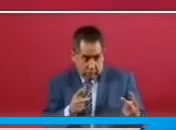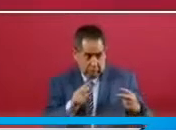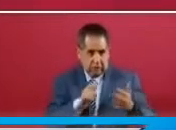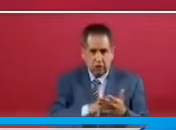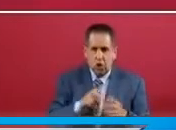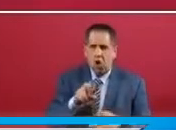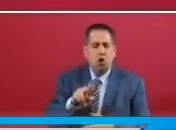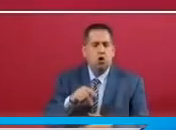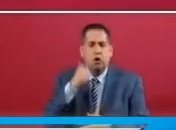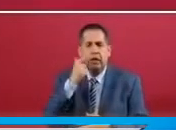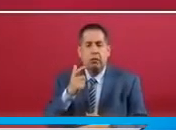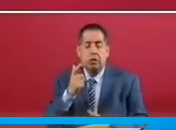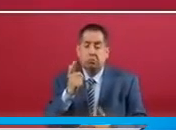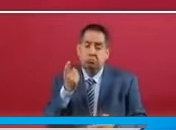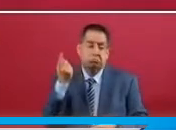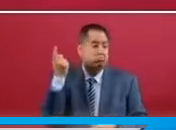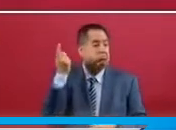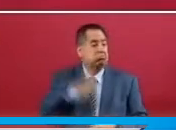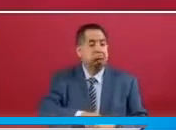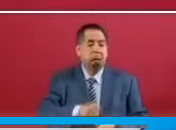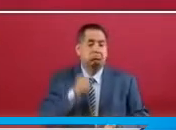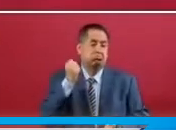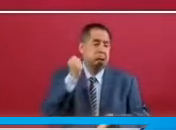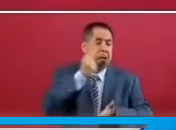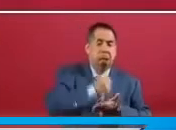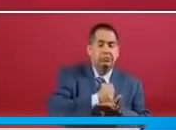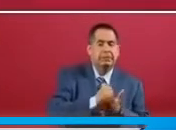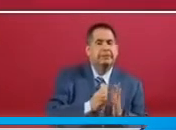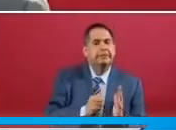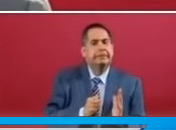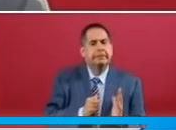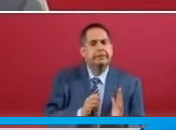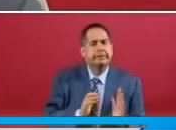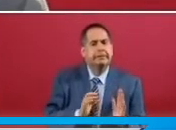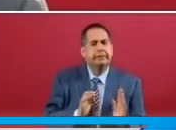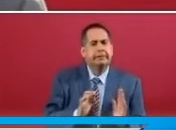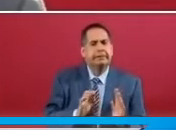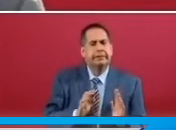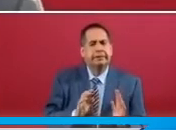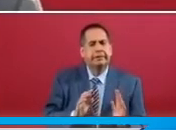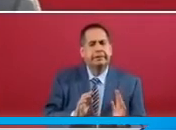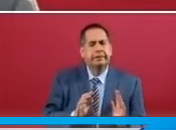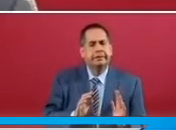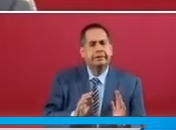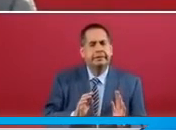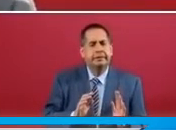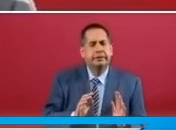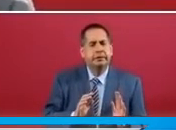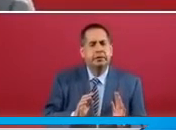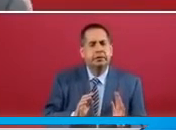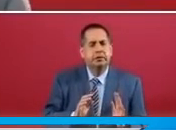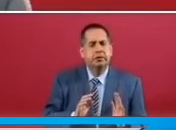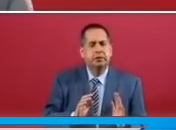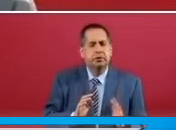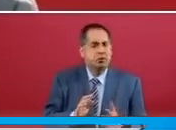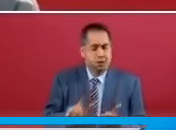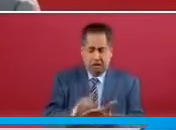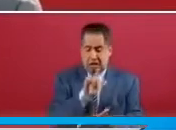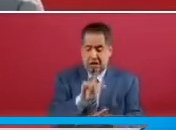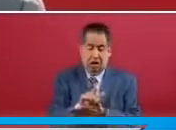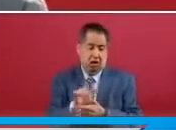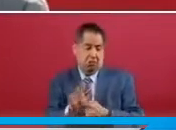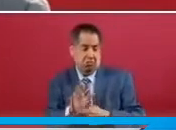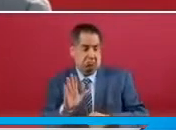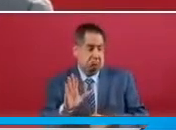de pillaje, apelando a las buenas prácticas de las empresas implicadas. Independientemente del resultado de estas negociaciones, se fortalecerá el